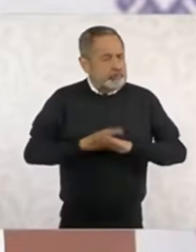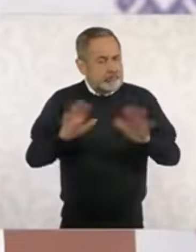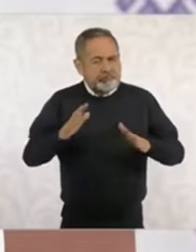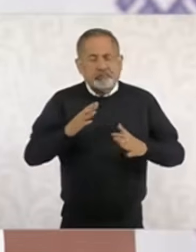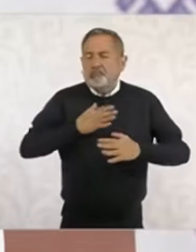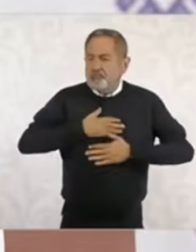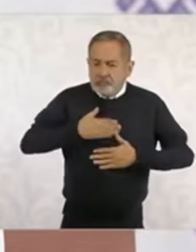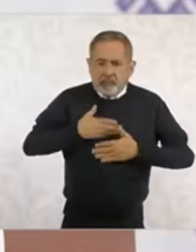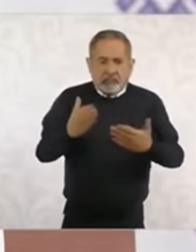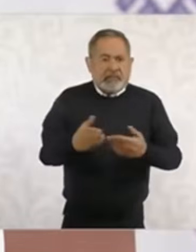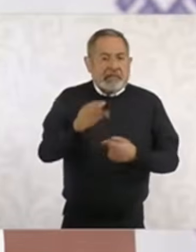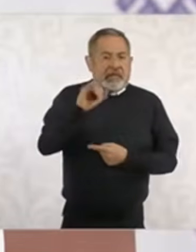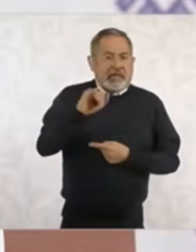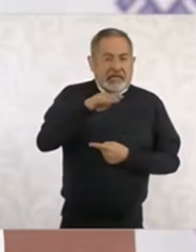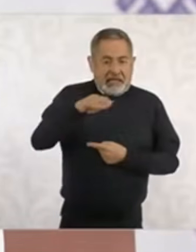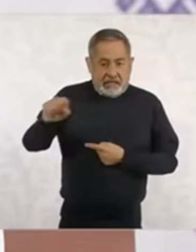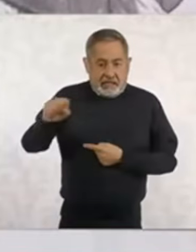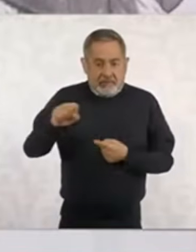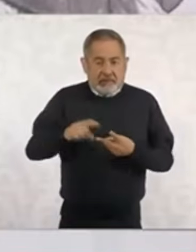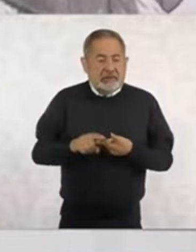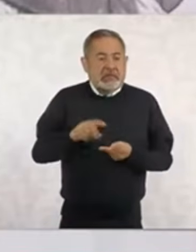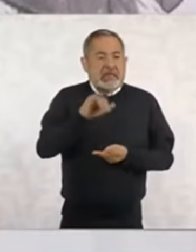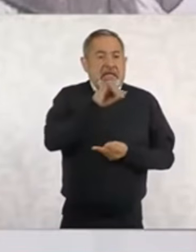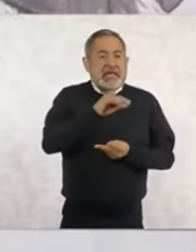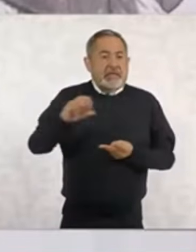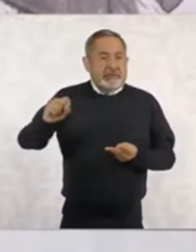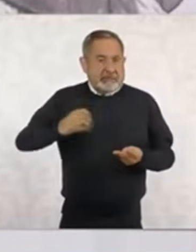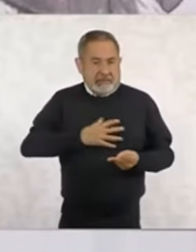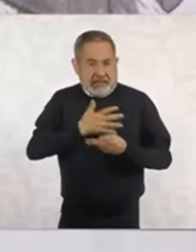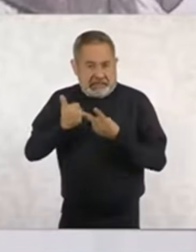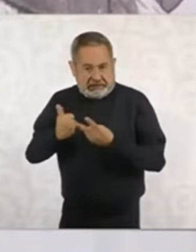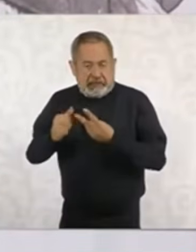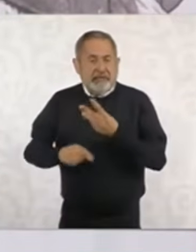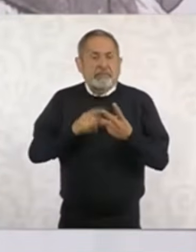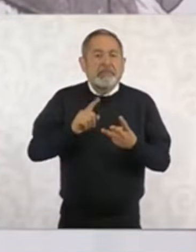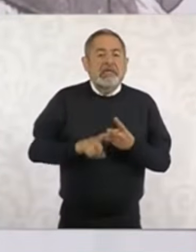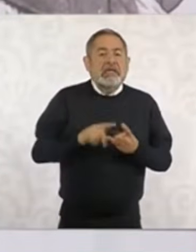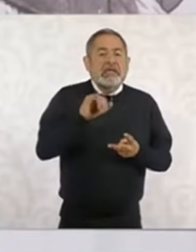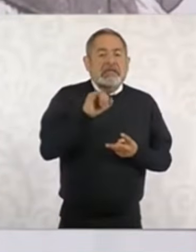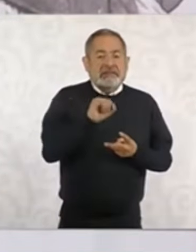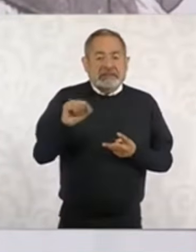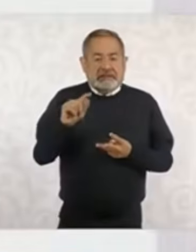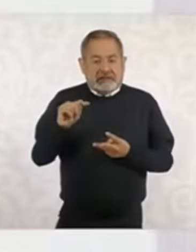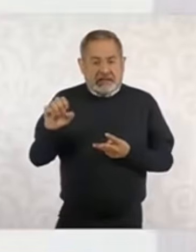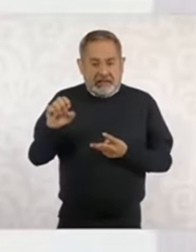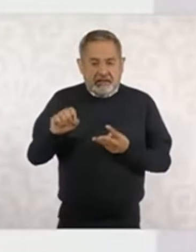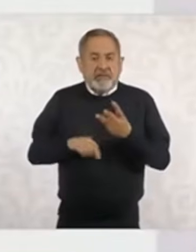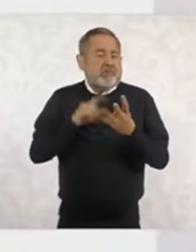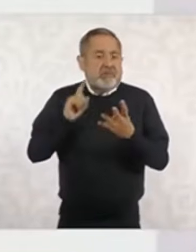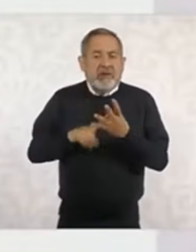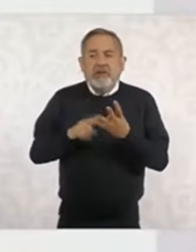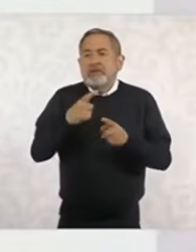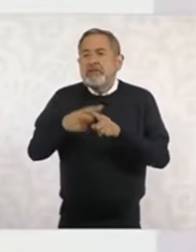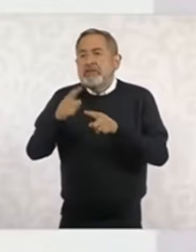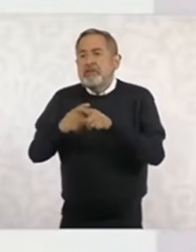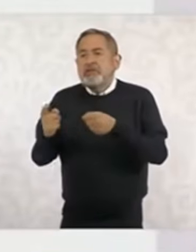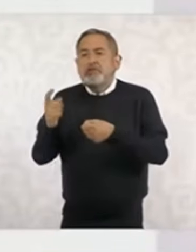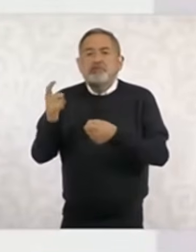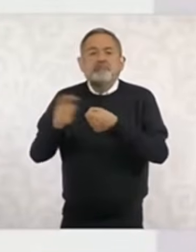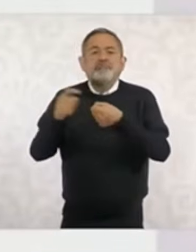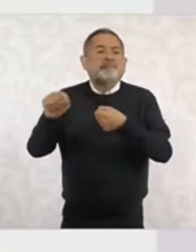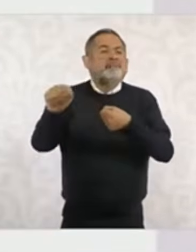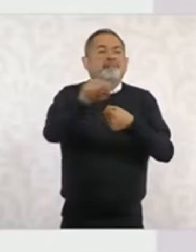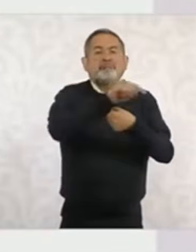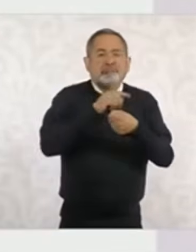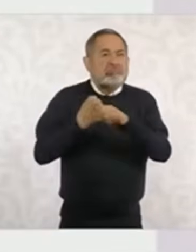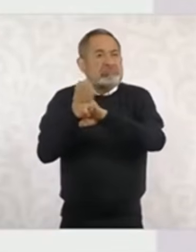están en el IMSS, en el IMSS Bienestar, en el ISSSTE y en todos los centros de salud que no están en el IMSS Bienestar en